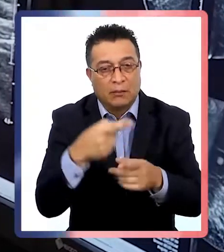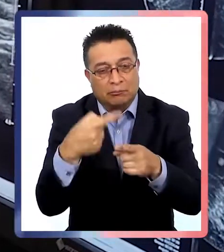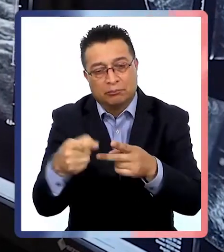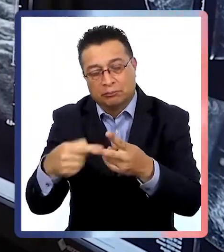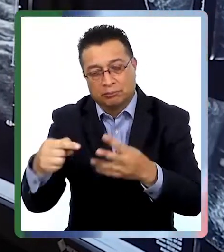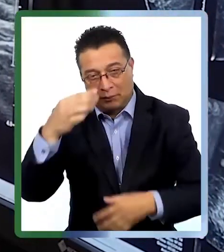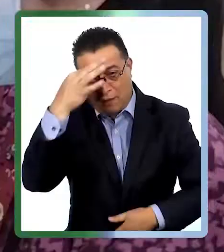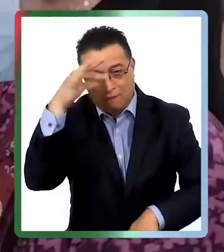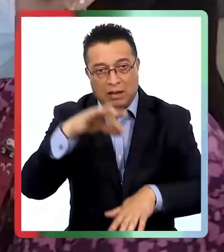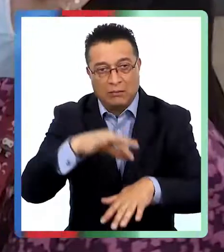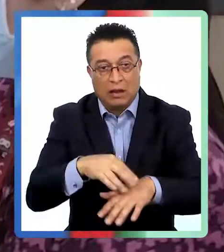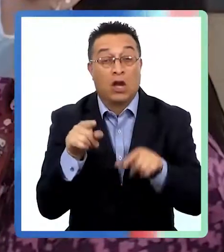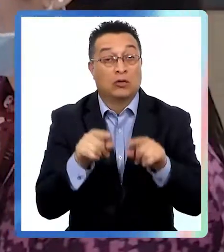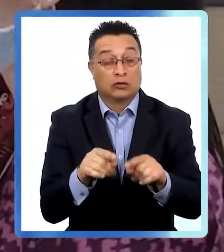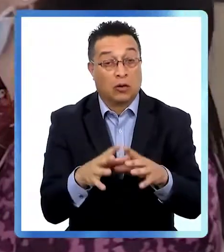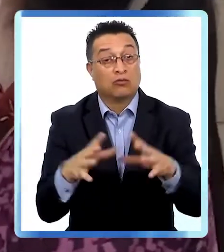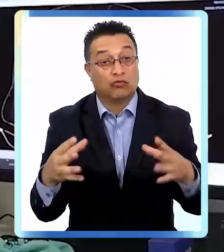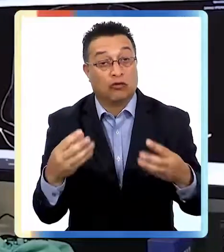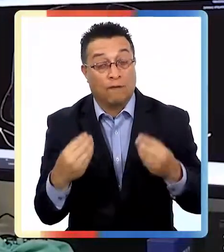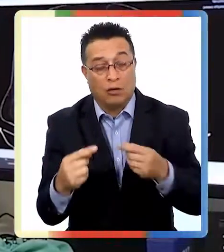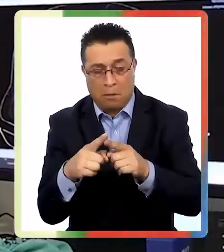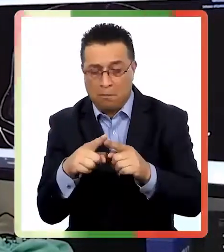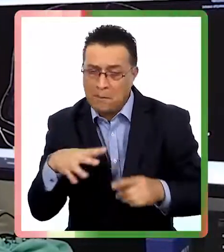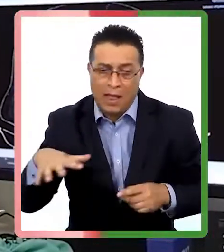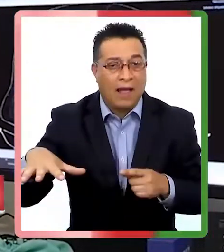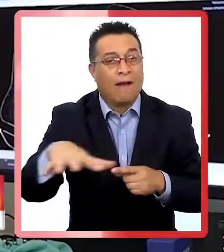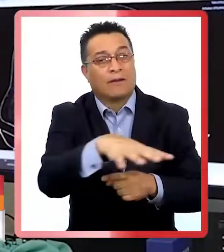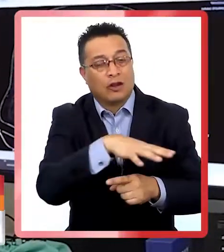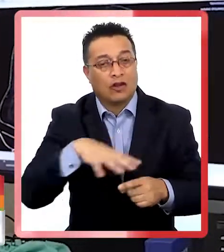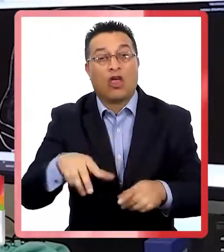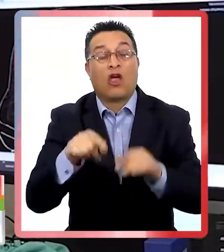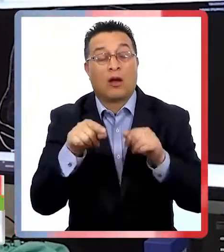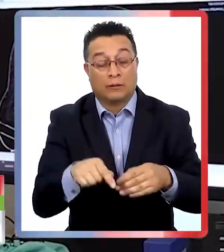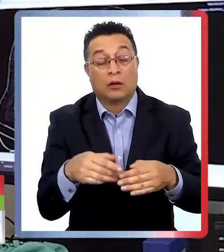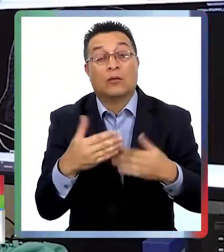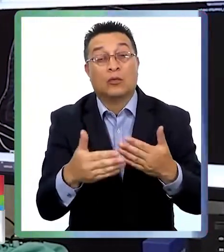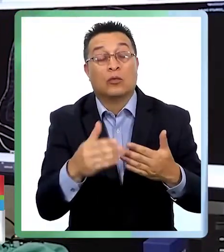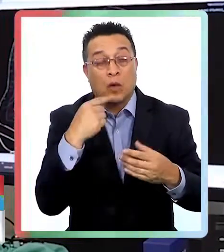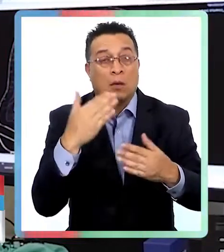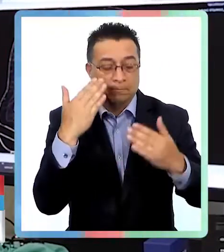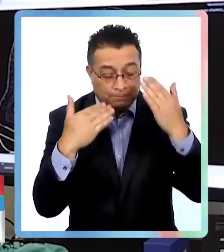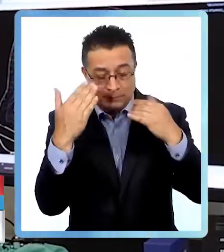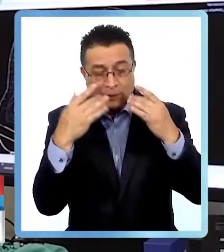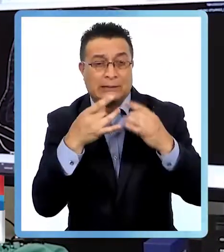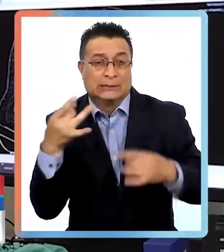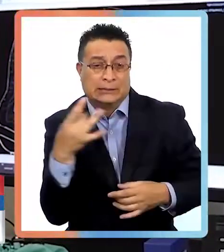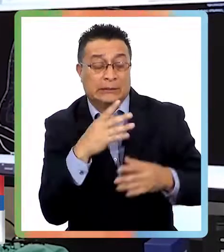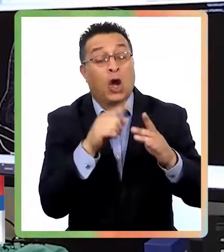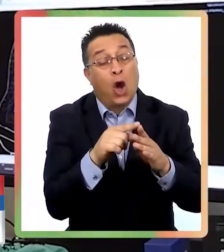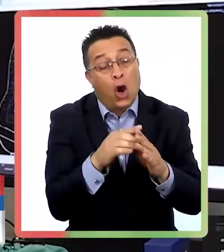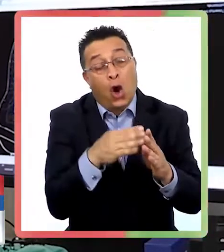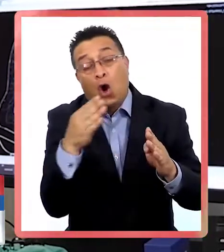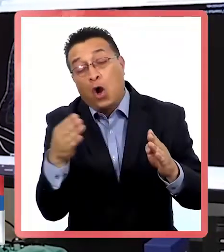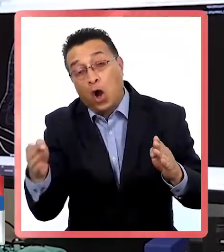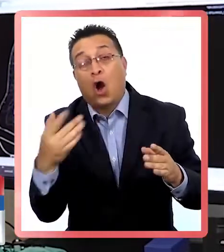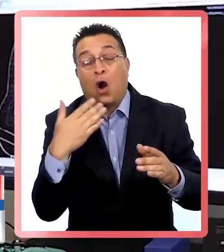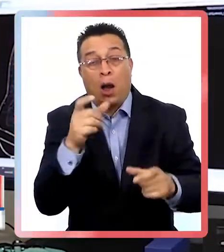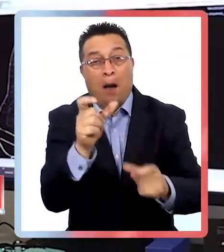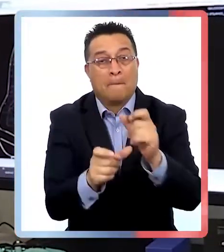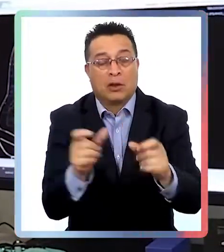es la gran ventaja que tiene que estar salva desde procedimientos cosméticos hasta procedimientos en